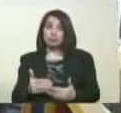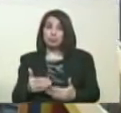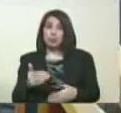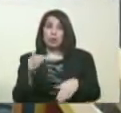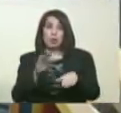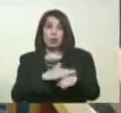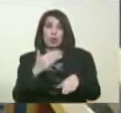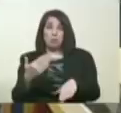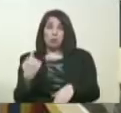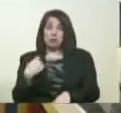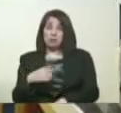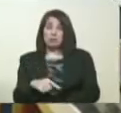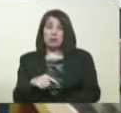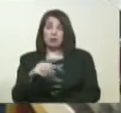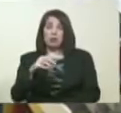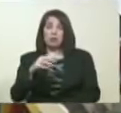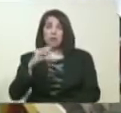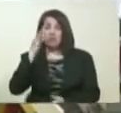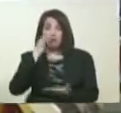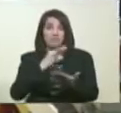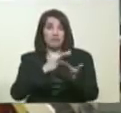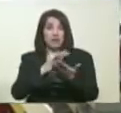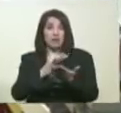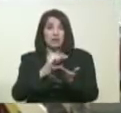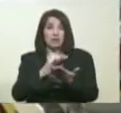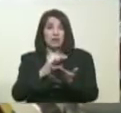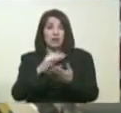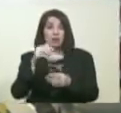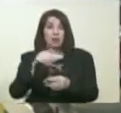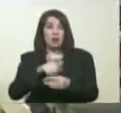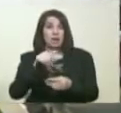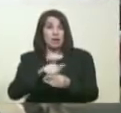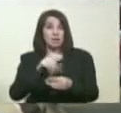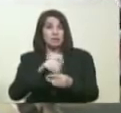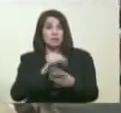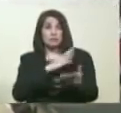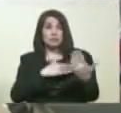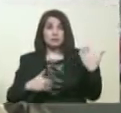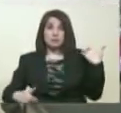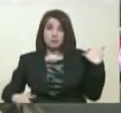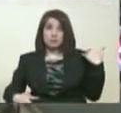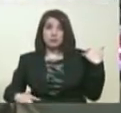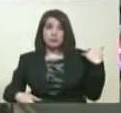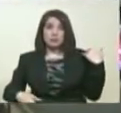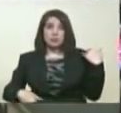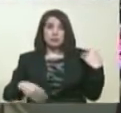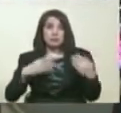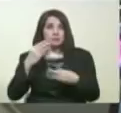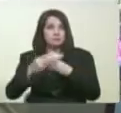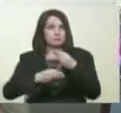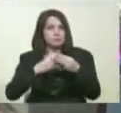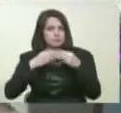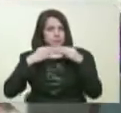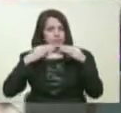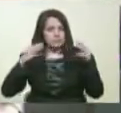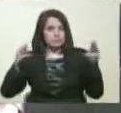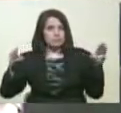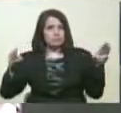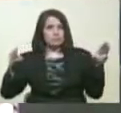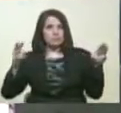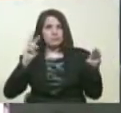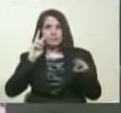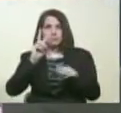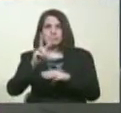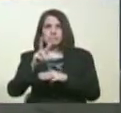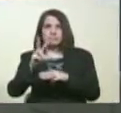porque tengo la fe de que con las elecciones presidenciales se va a abrir el horizonte